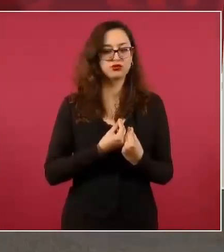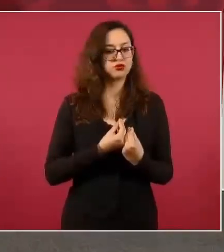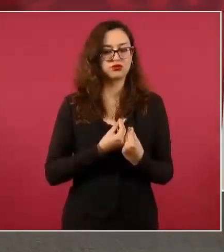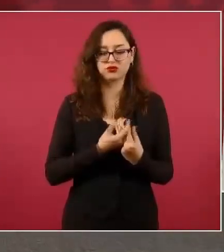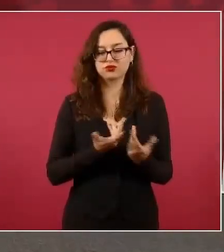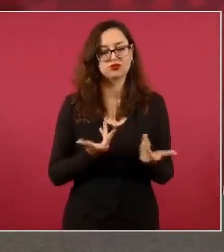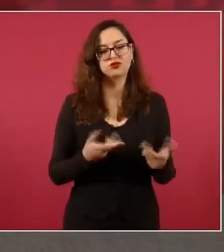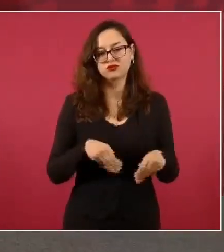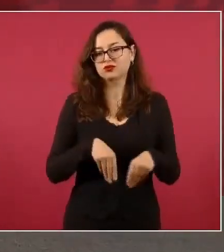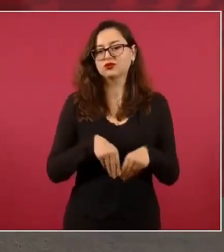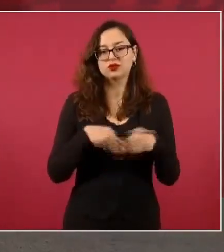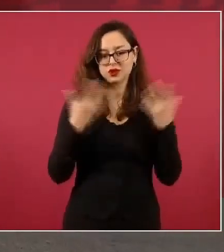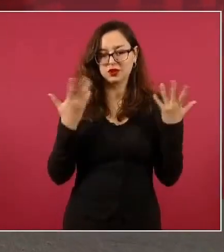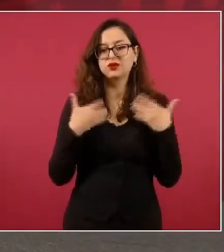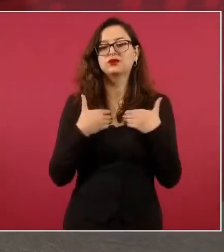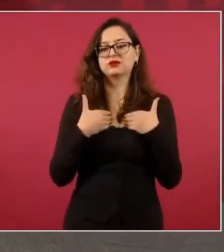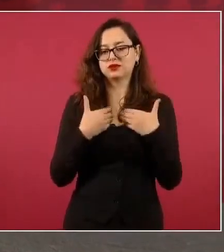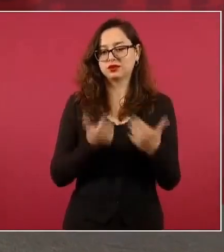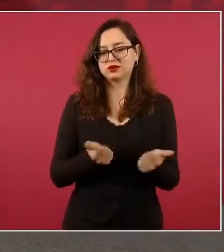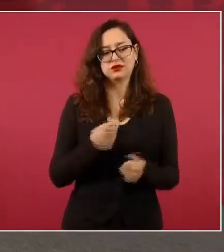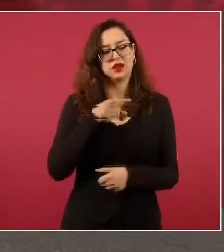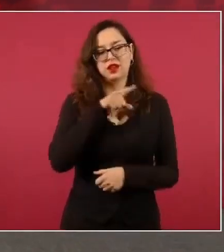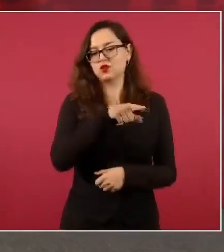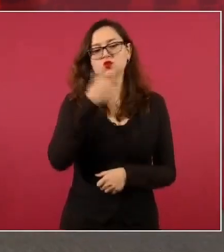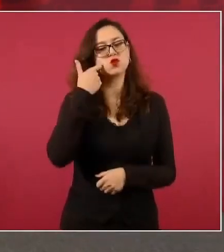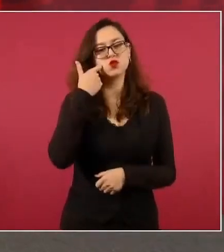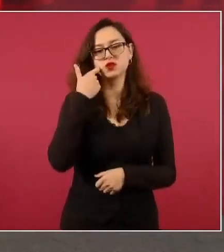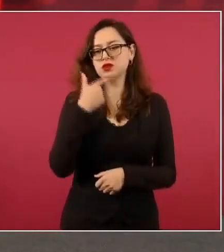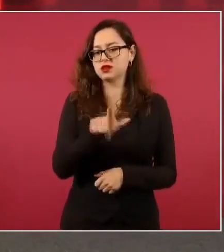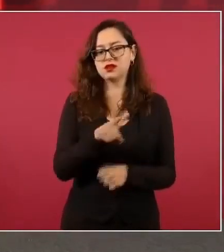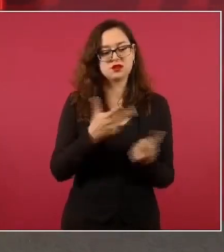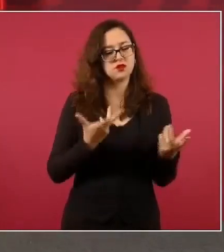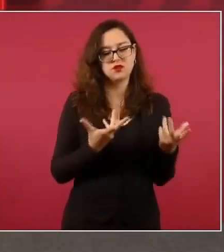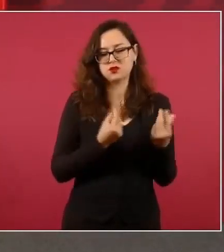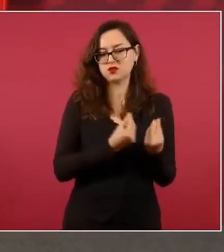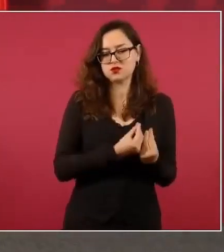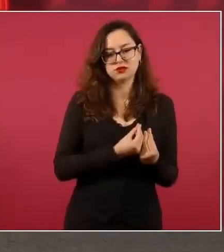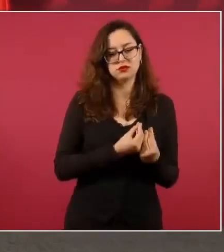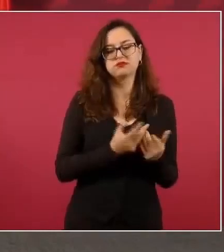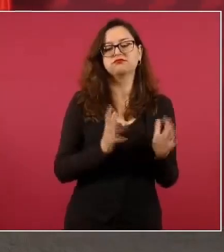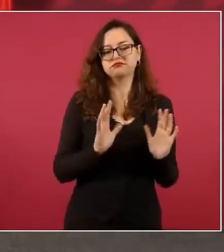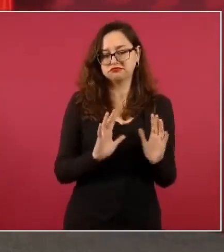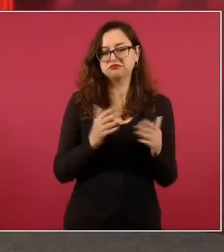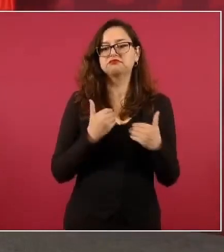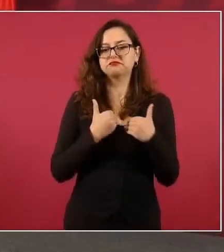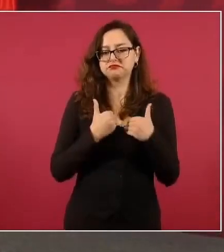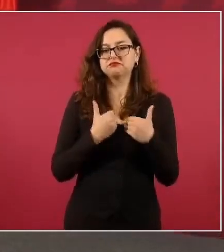que no pertenece a la Alianza del Pacífico.